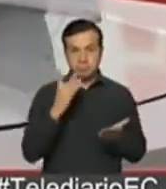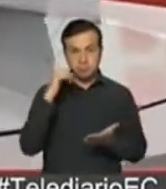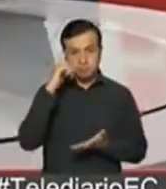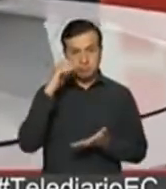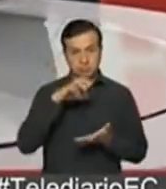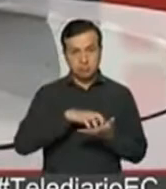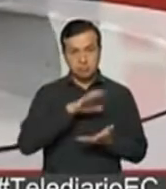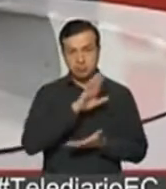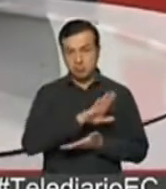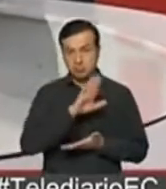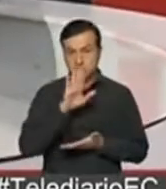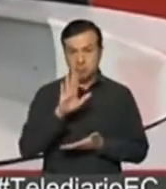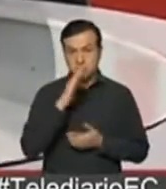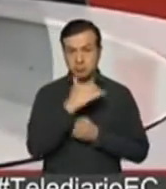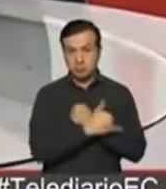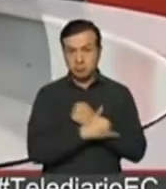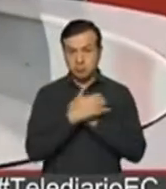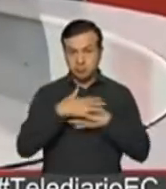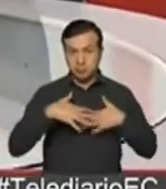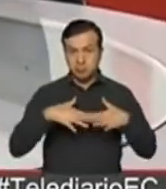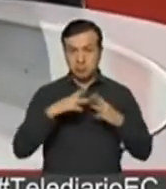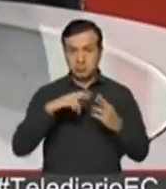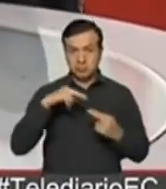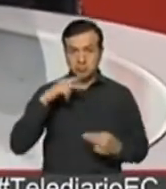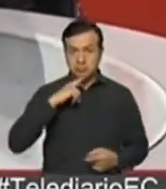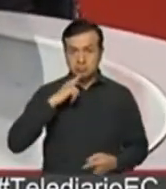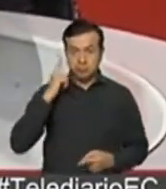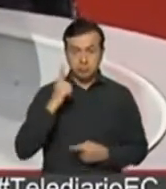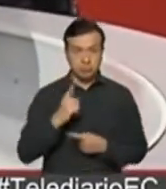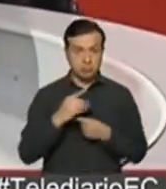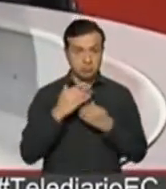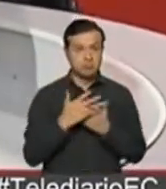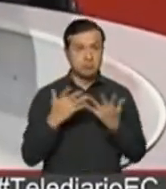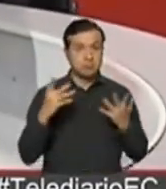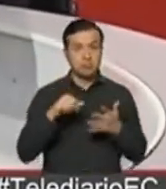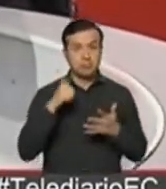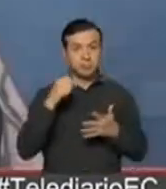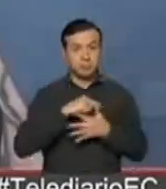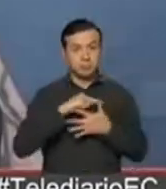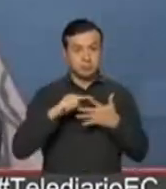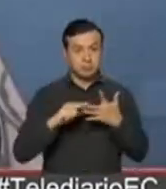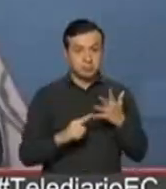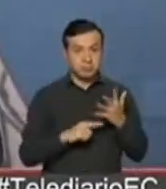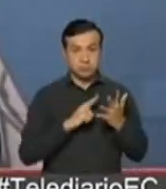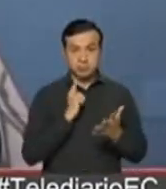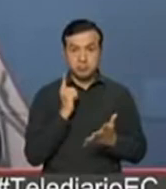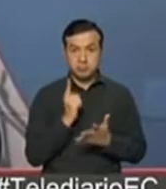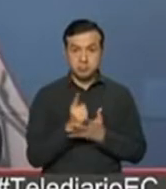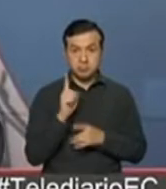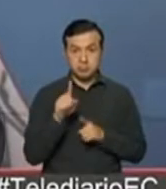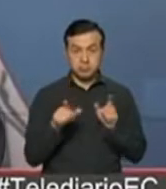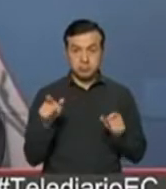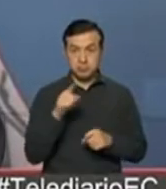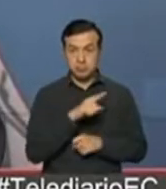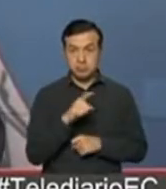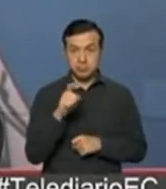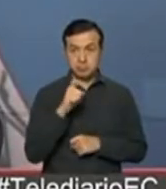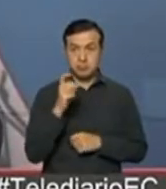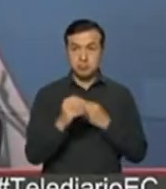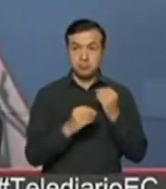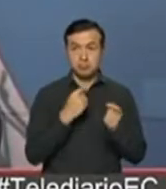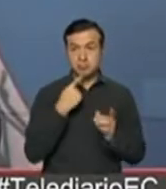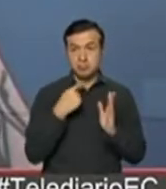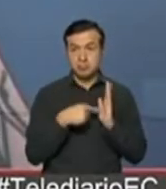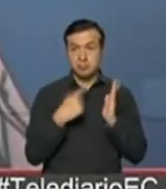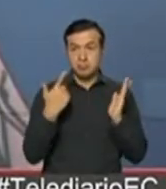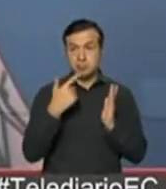o países al menos en nuestra región pero sí hay otros otros enemigos por decirlo así que hay que combatir usted mencionaba